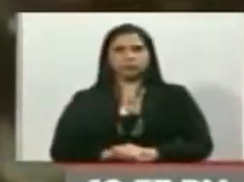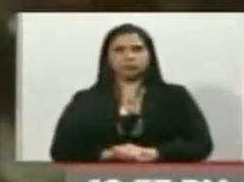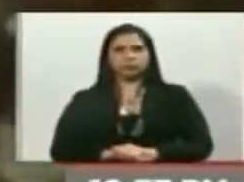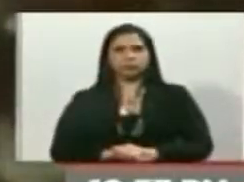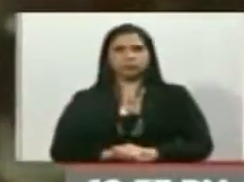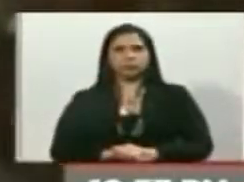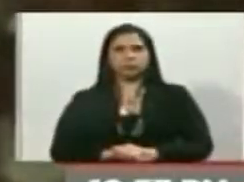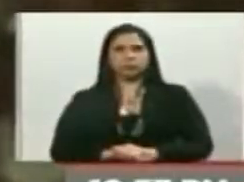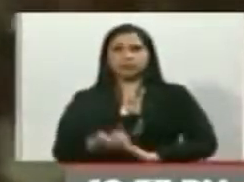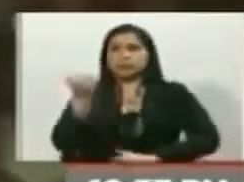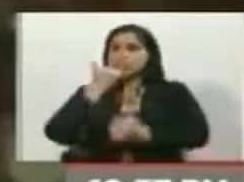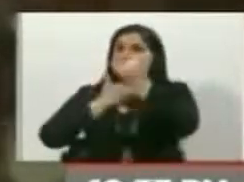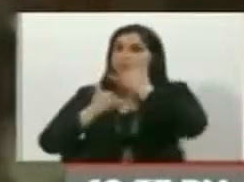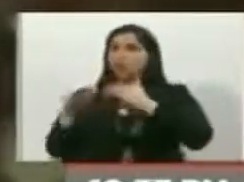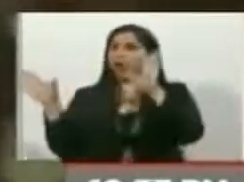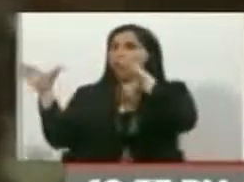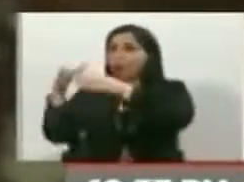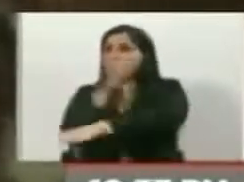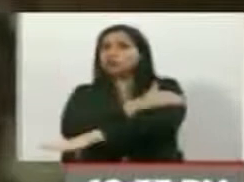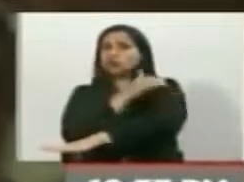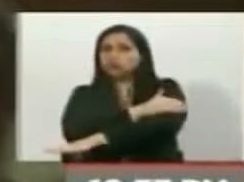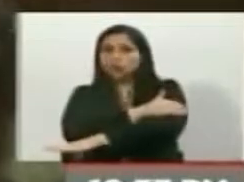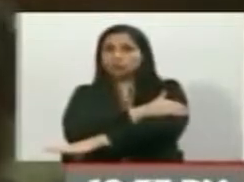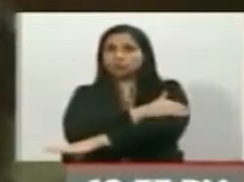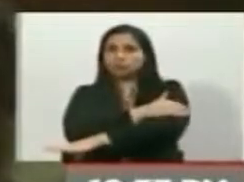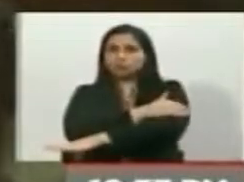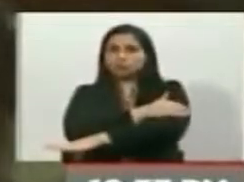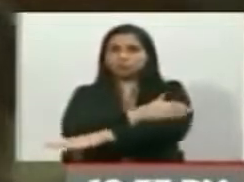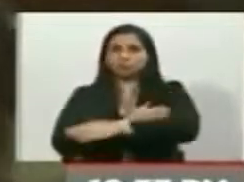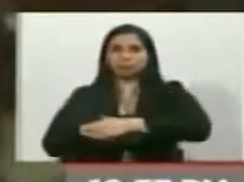Están muy equivocados.